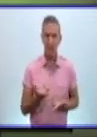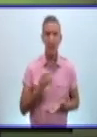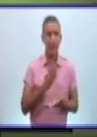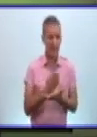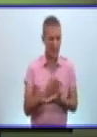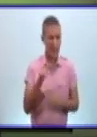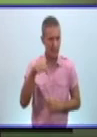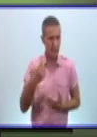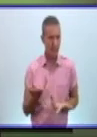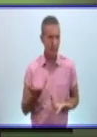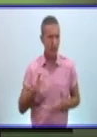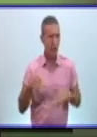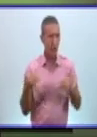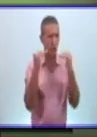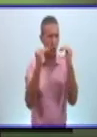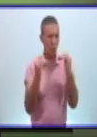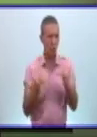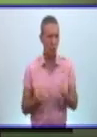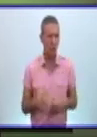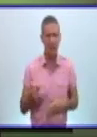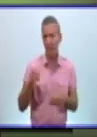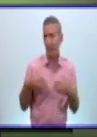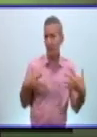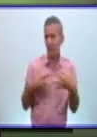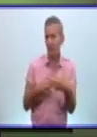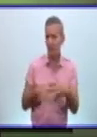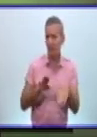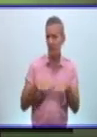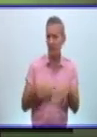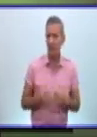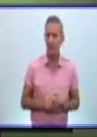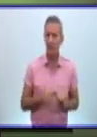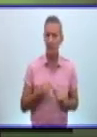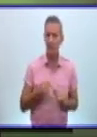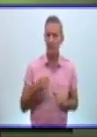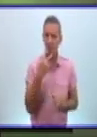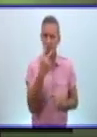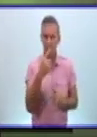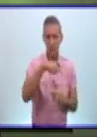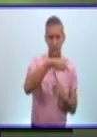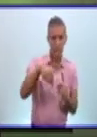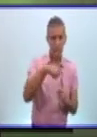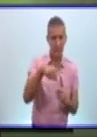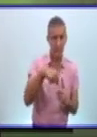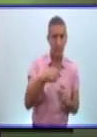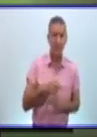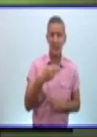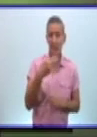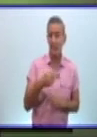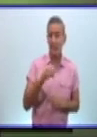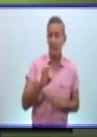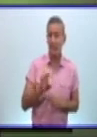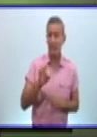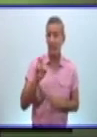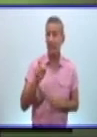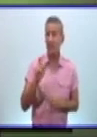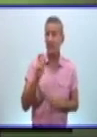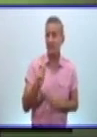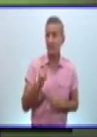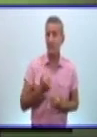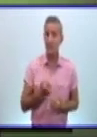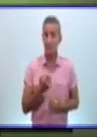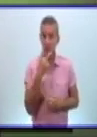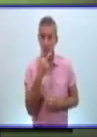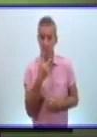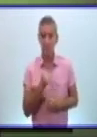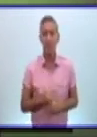hoy cómo se clasifican las mezclas según su aspecto externo. Pueden ser mezclas heterogéneas, en las que se pueden observar